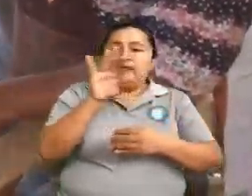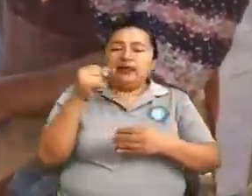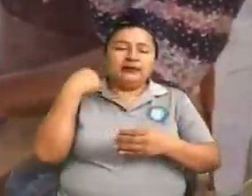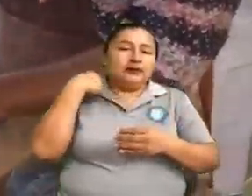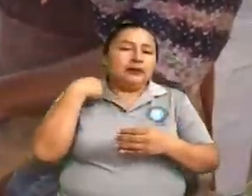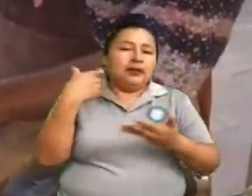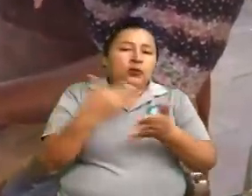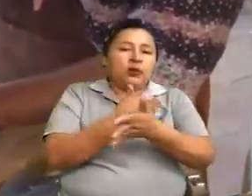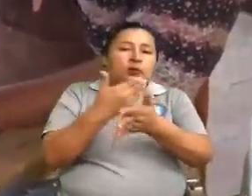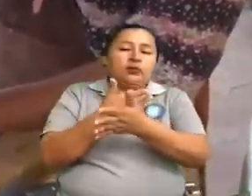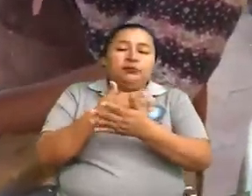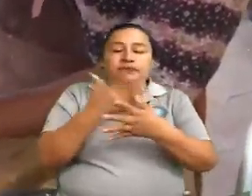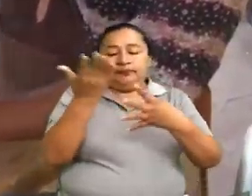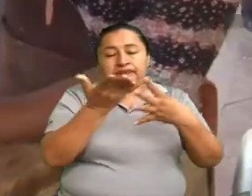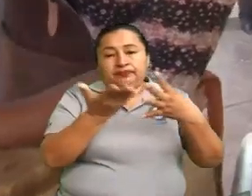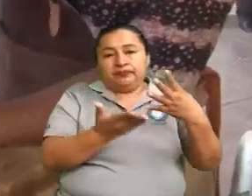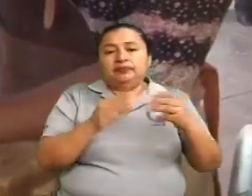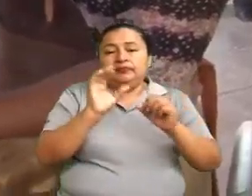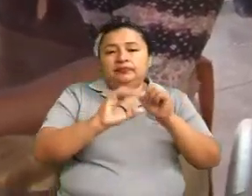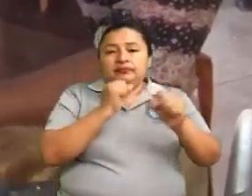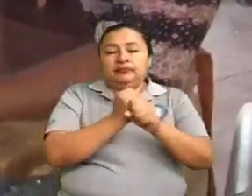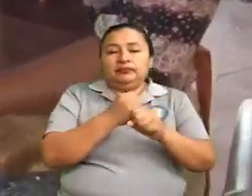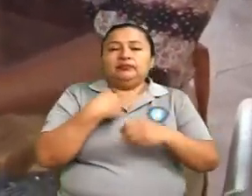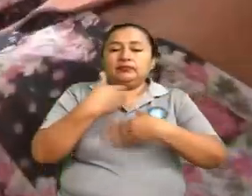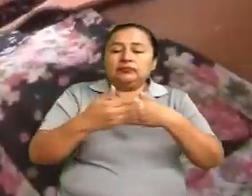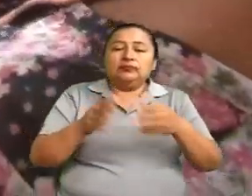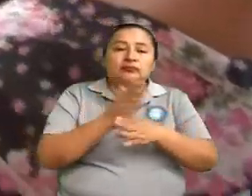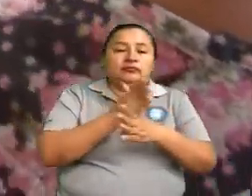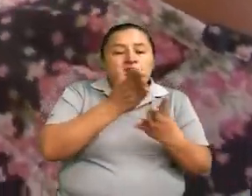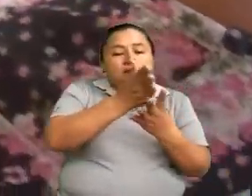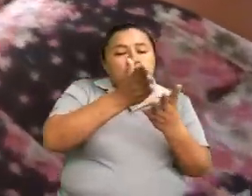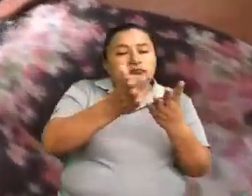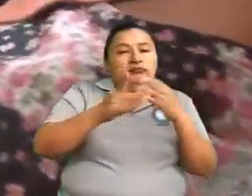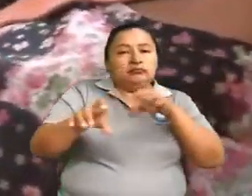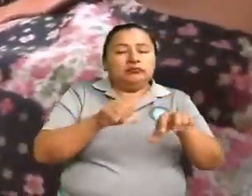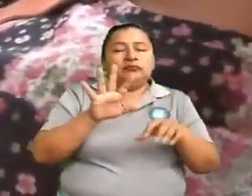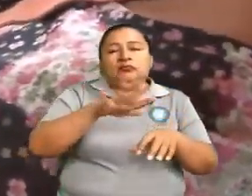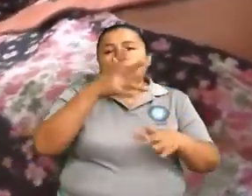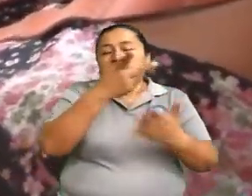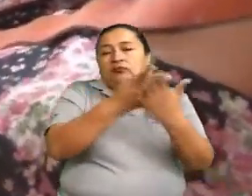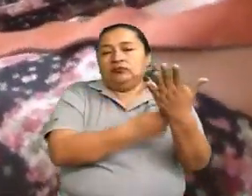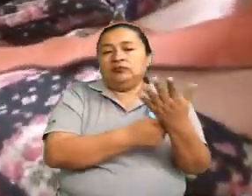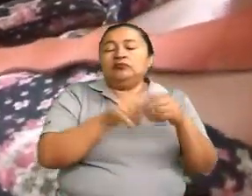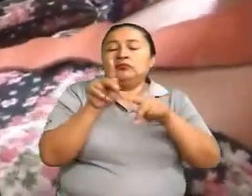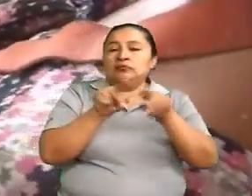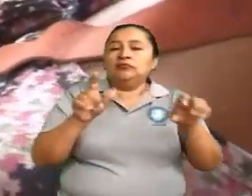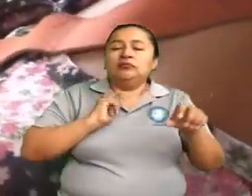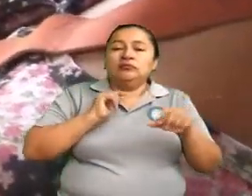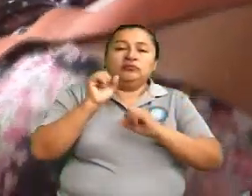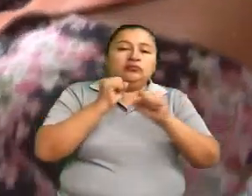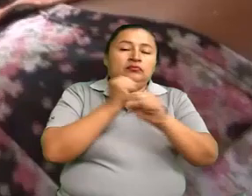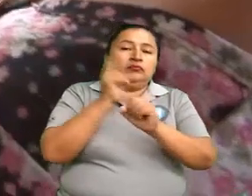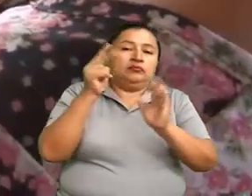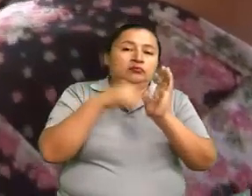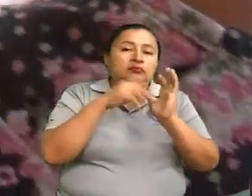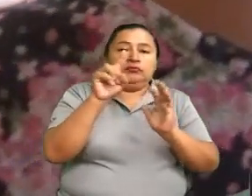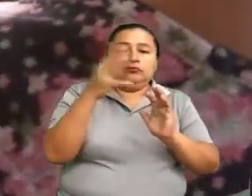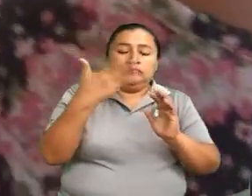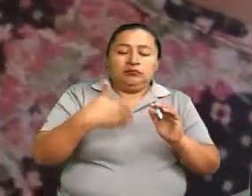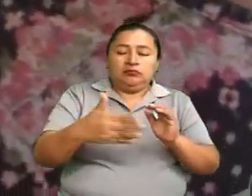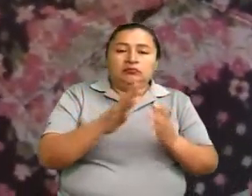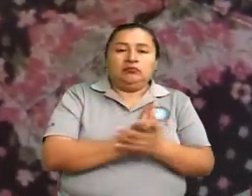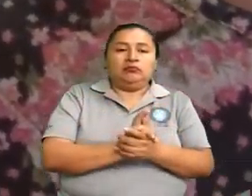tiene, cada etapa, perdón, del año tiene también líneas de acción específicas. ¿Qué otros proyectos y qué planes tienen para el 2000, bueno, para lo que resta, ¿no?